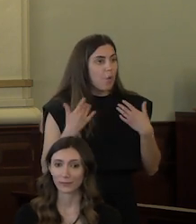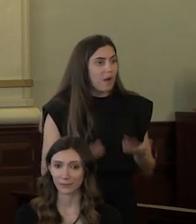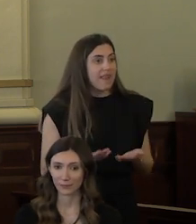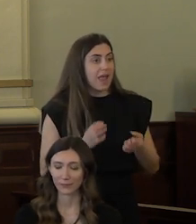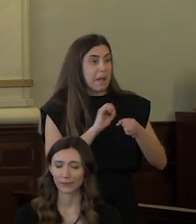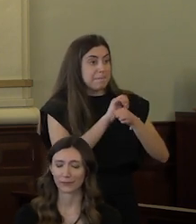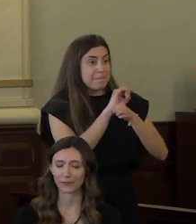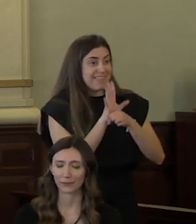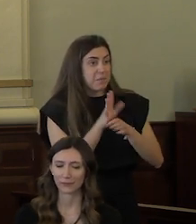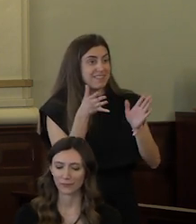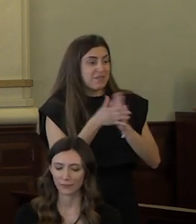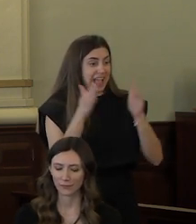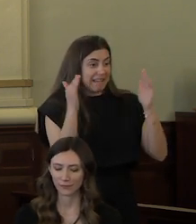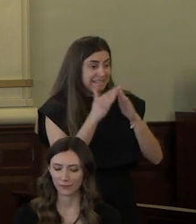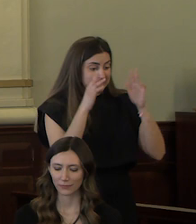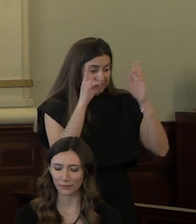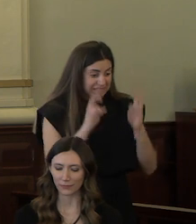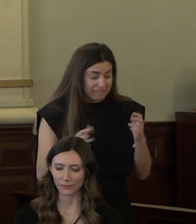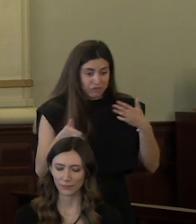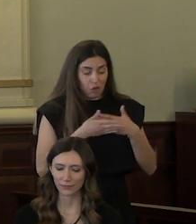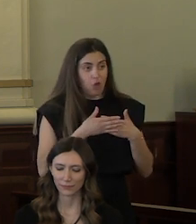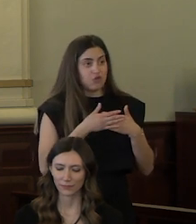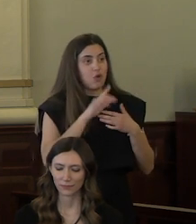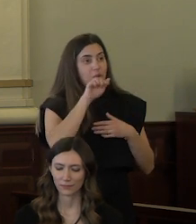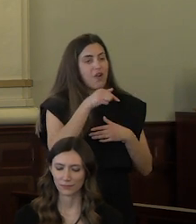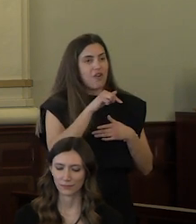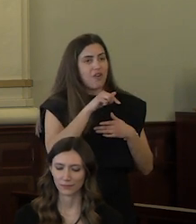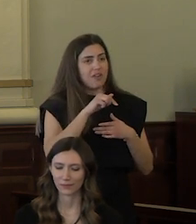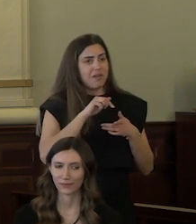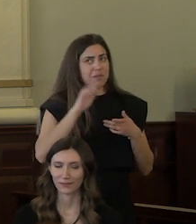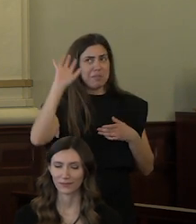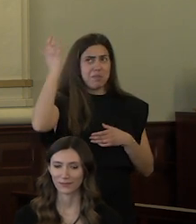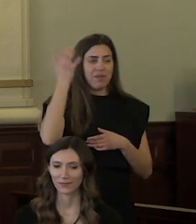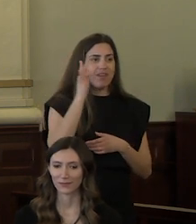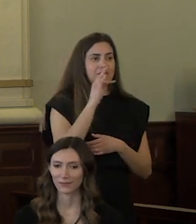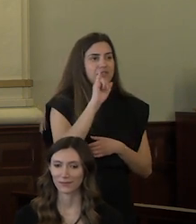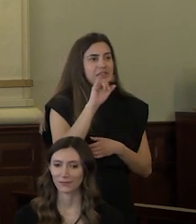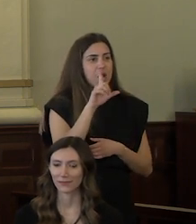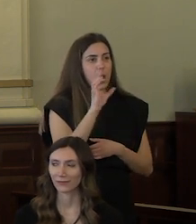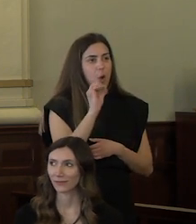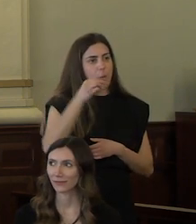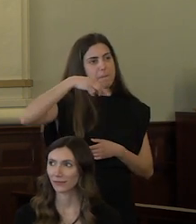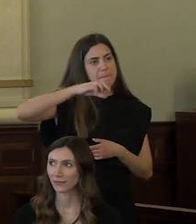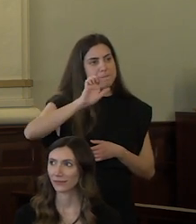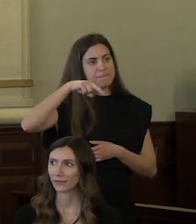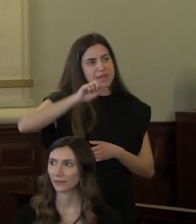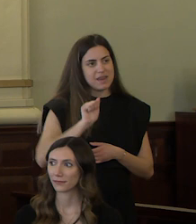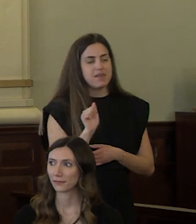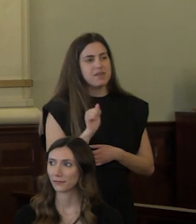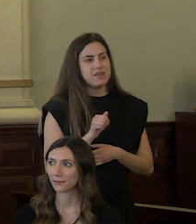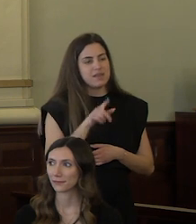todos. La Filomena de la cual ya se hablaba aquí. Y tuvimos nosotros, para nosotros,